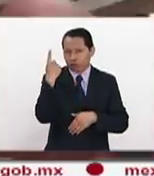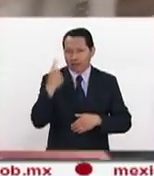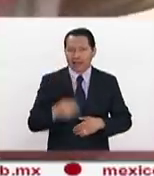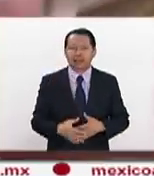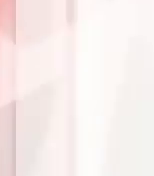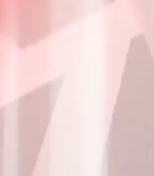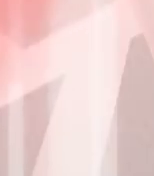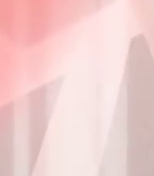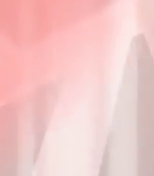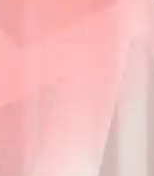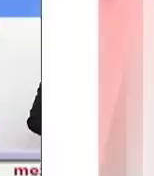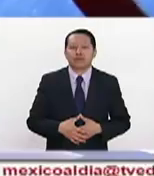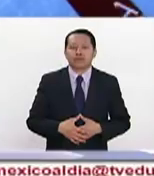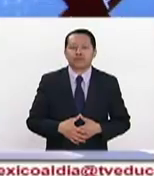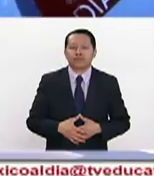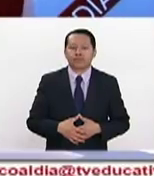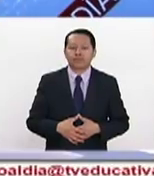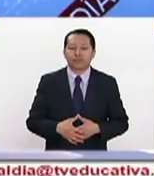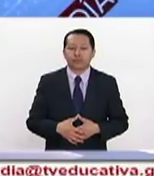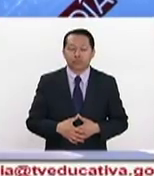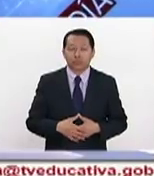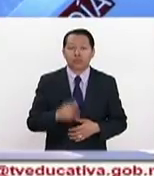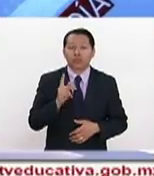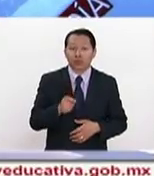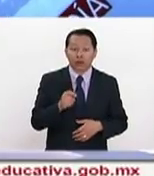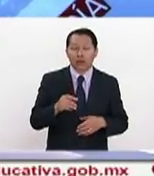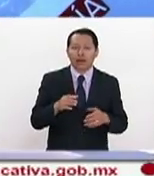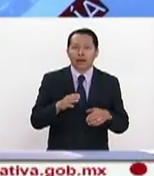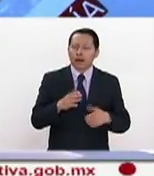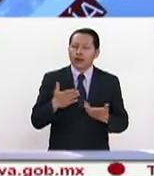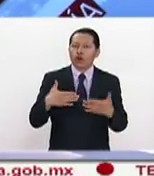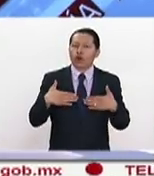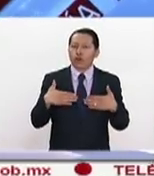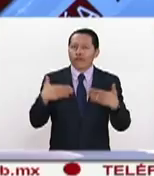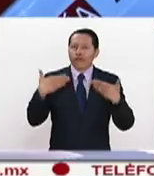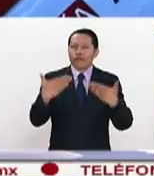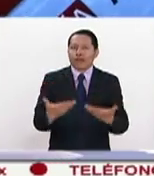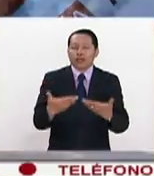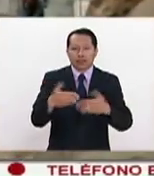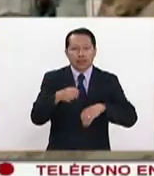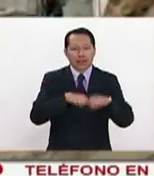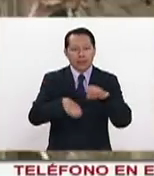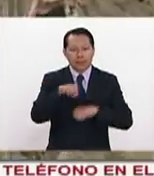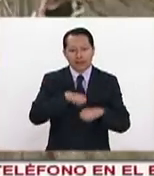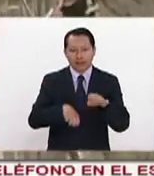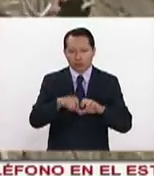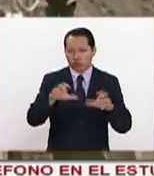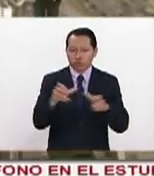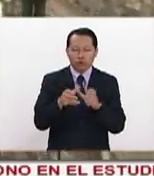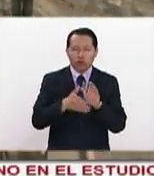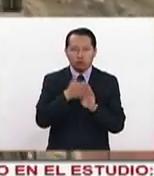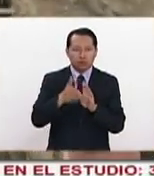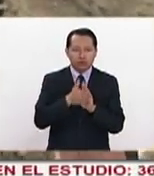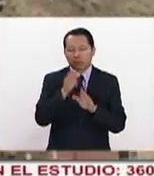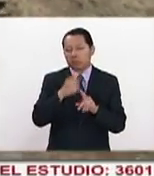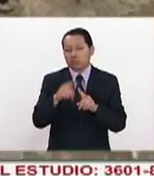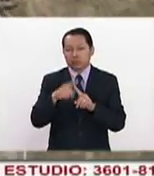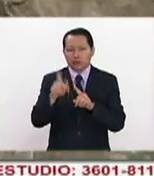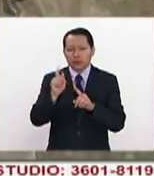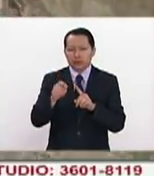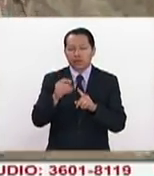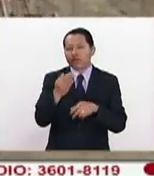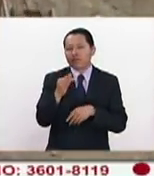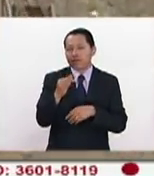dólares. Y la percepción de confianza de empresarios del sector de construcción y manufacturero aumentó